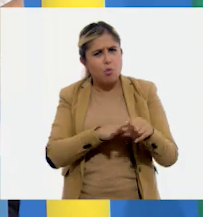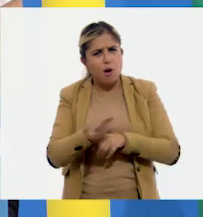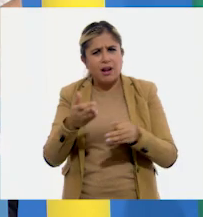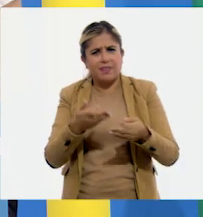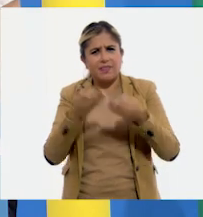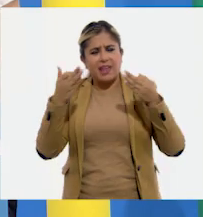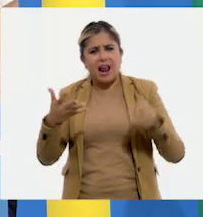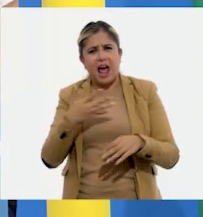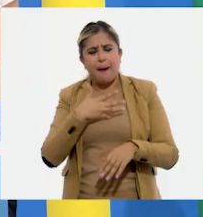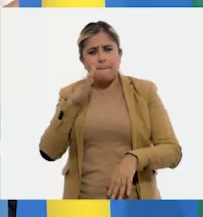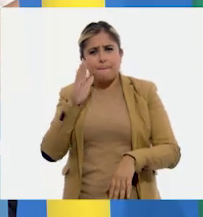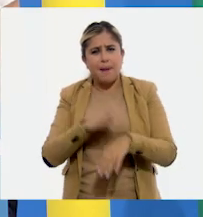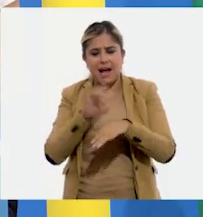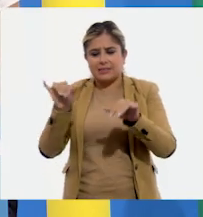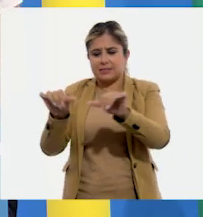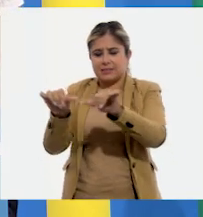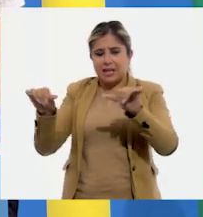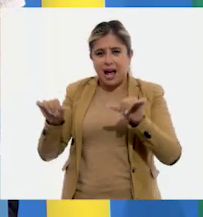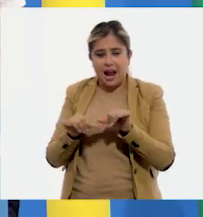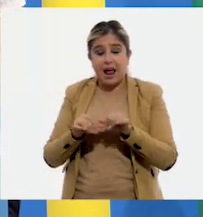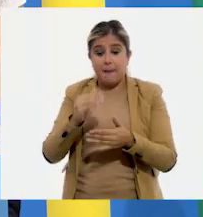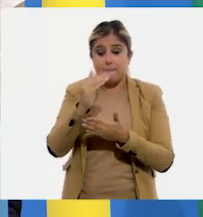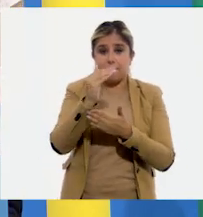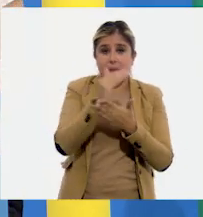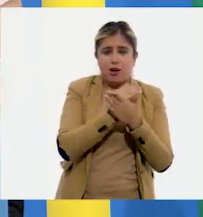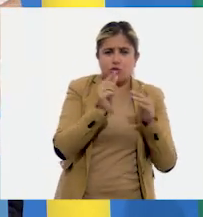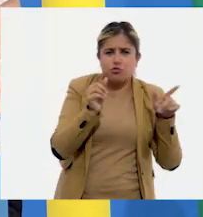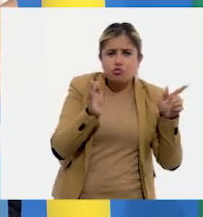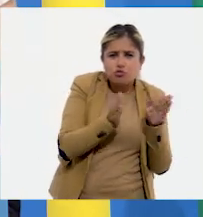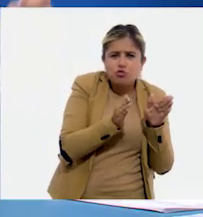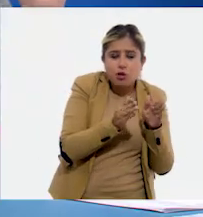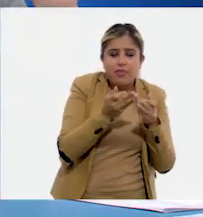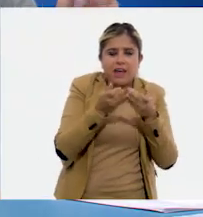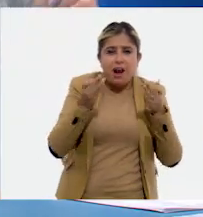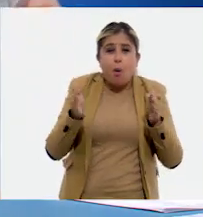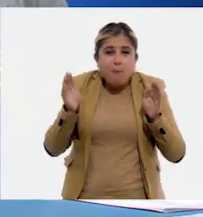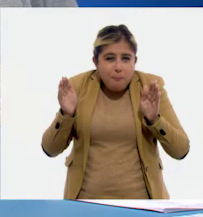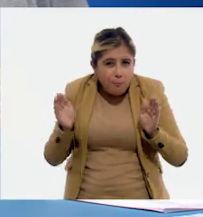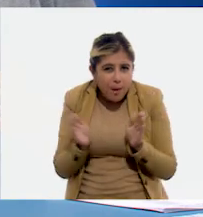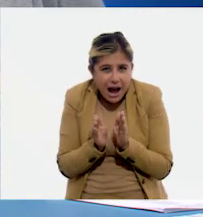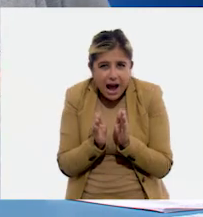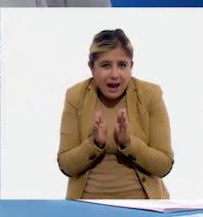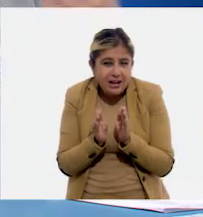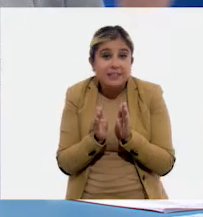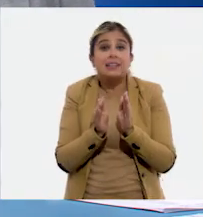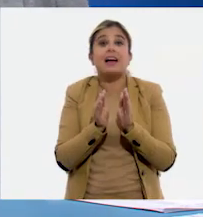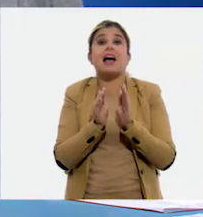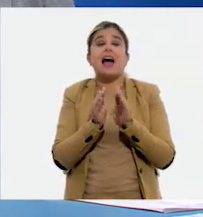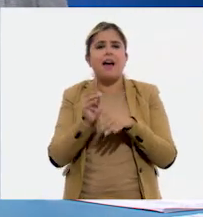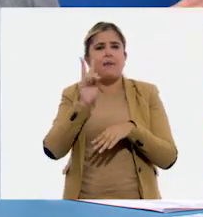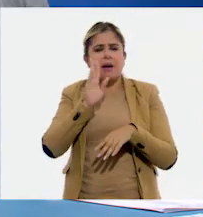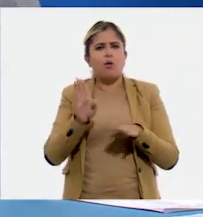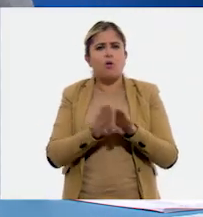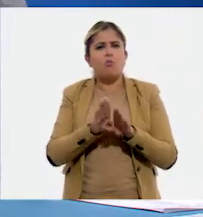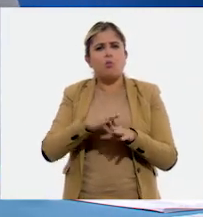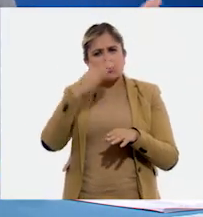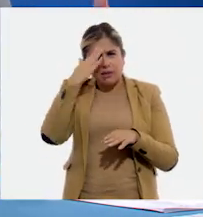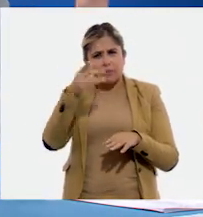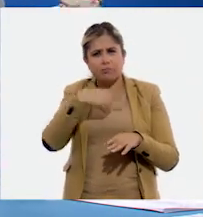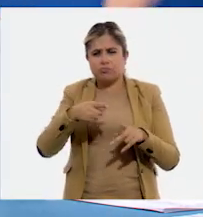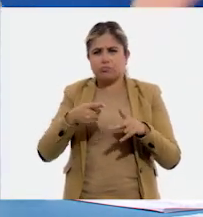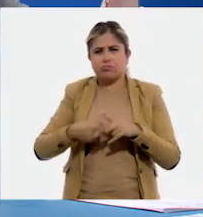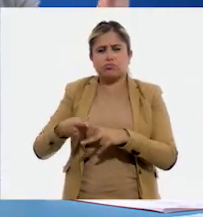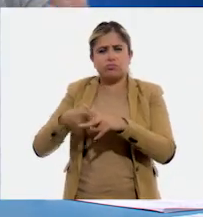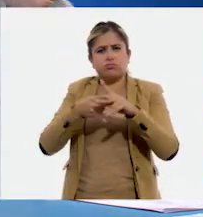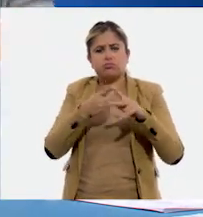tiene mayor área, cuál tiene menor área y cuál es el que queda. De acuerdo. Pero, ¿cómo podemos calcular el área